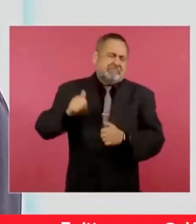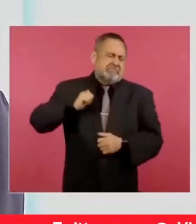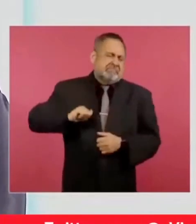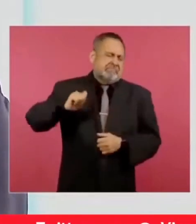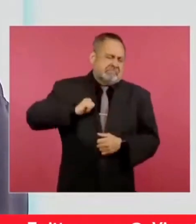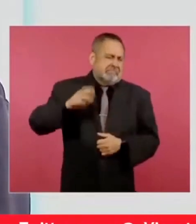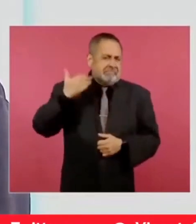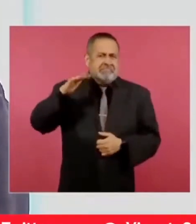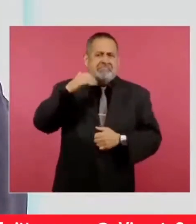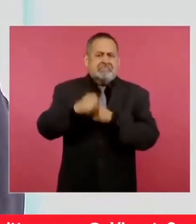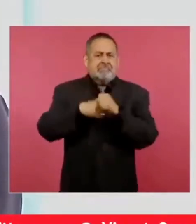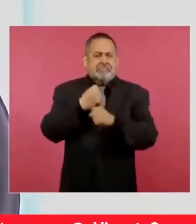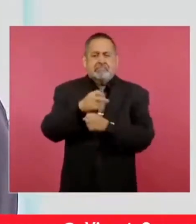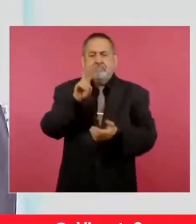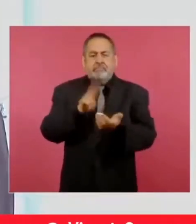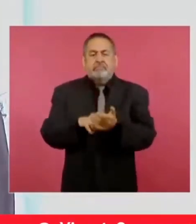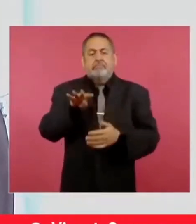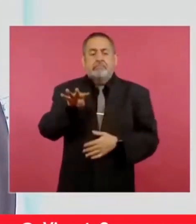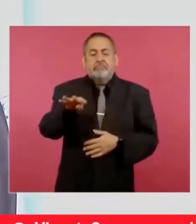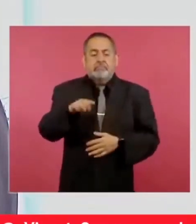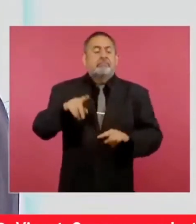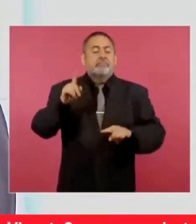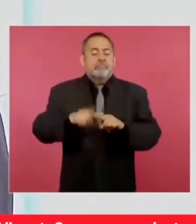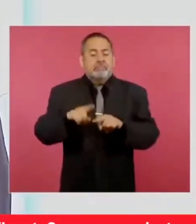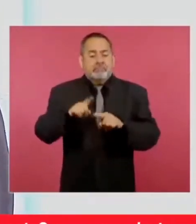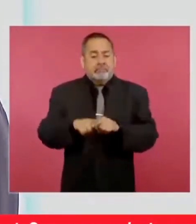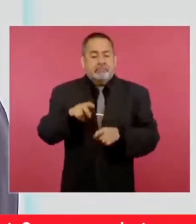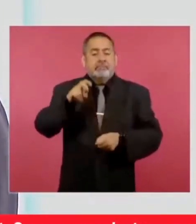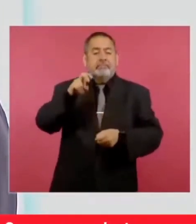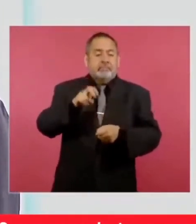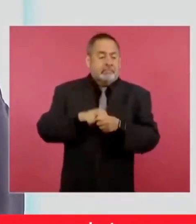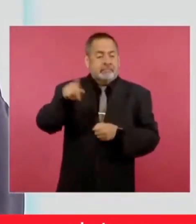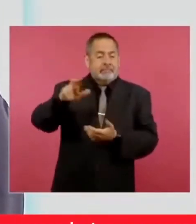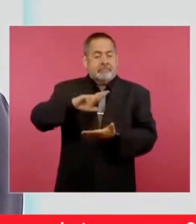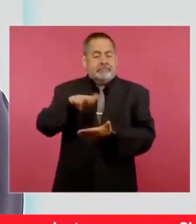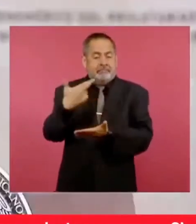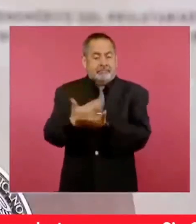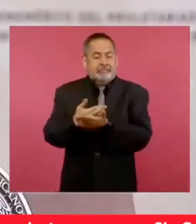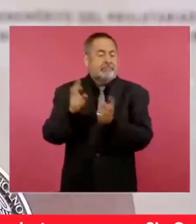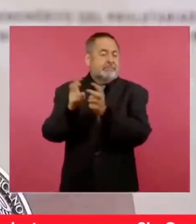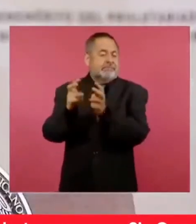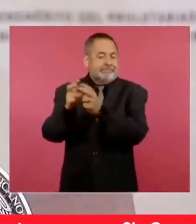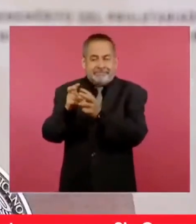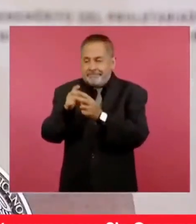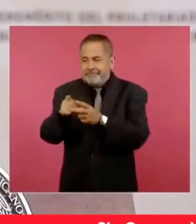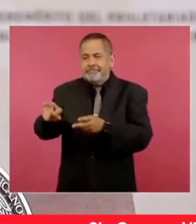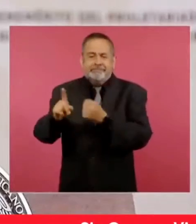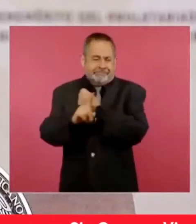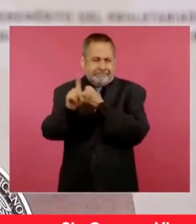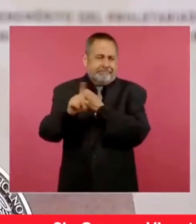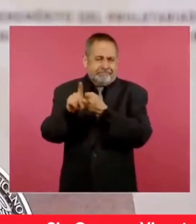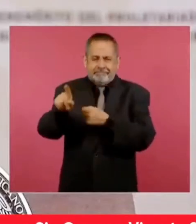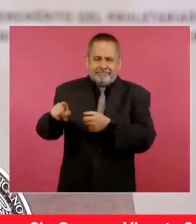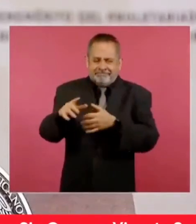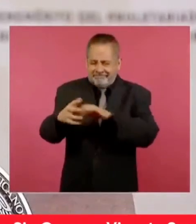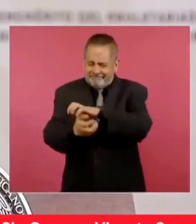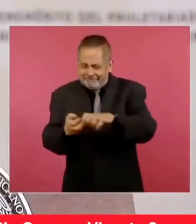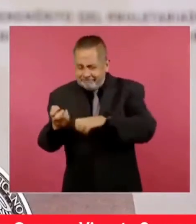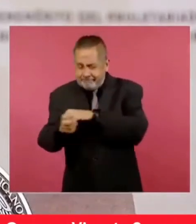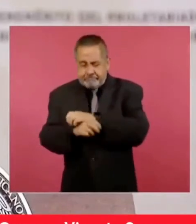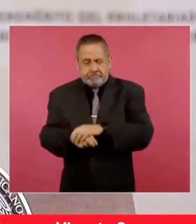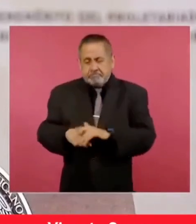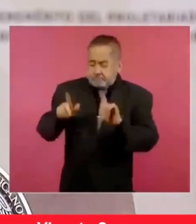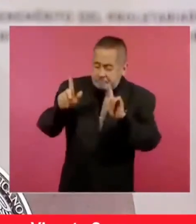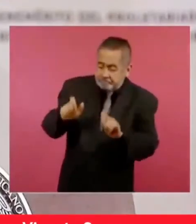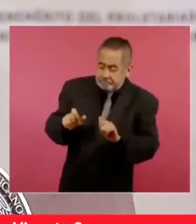año 2019 y corresponde a una toma de agua en Reynosa, Tamaulipas, durante un problema de agua turbia que sucedió en